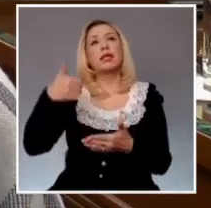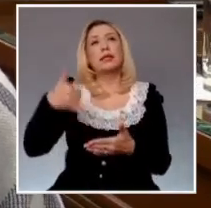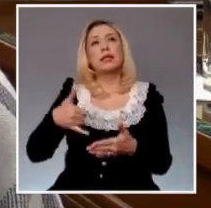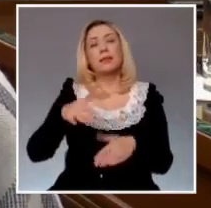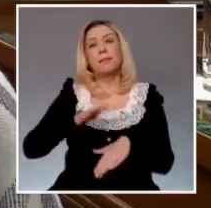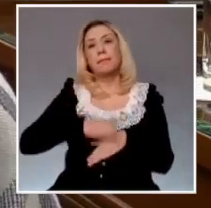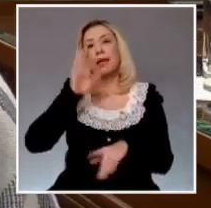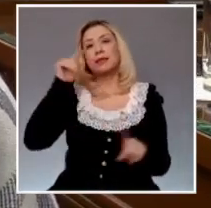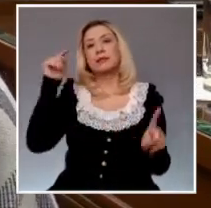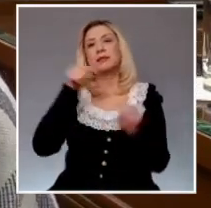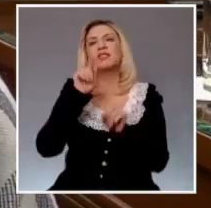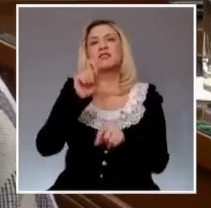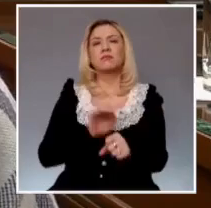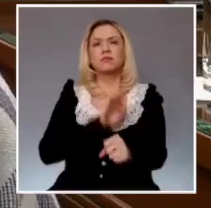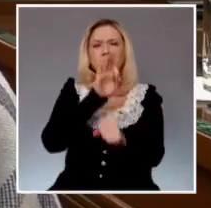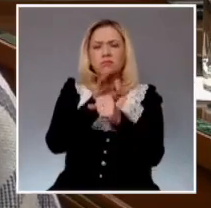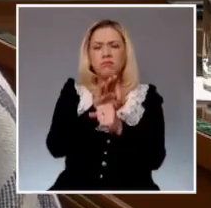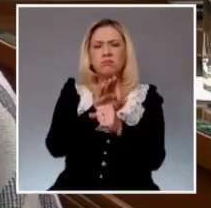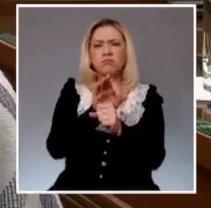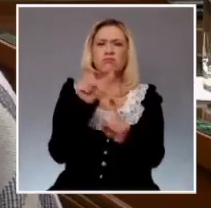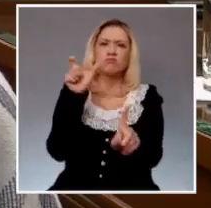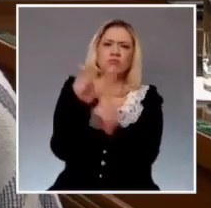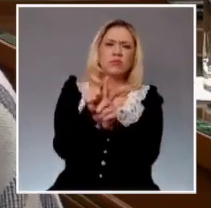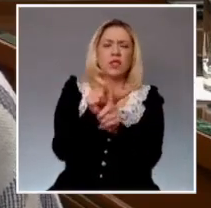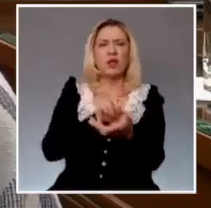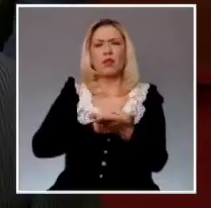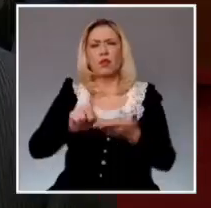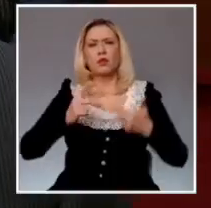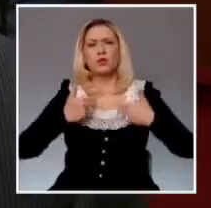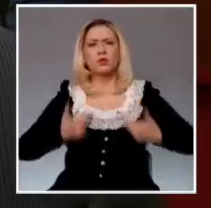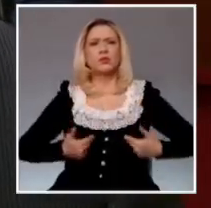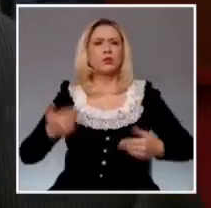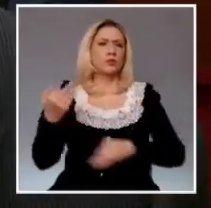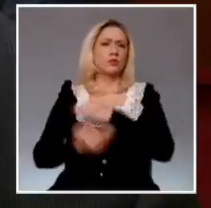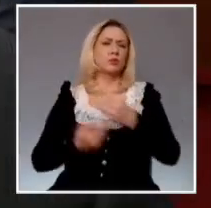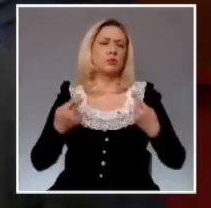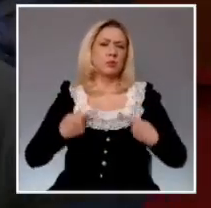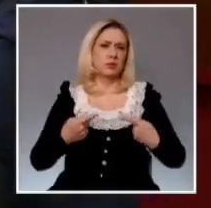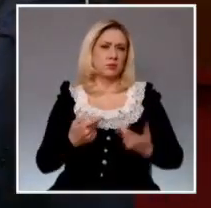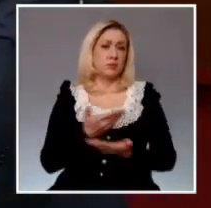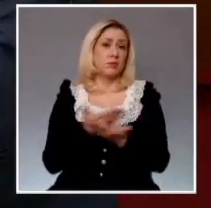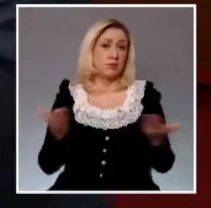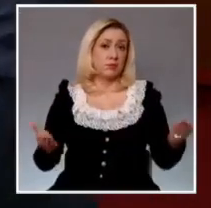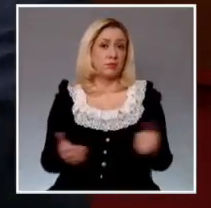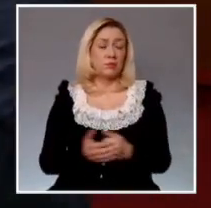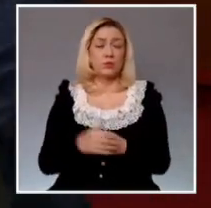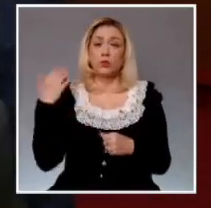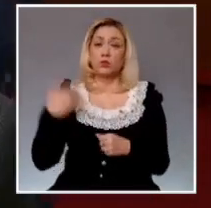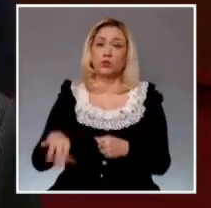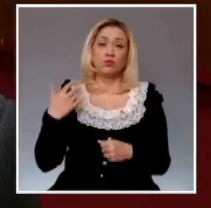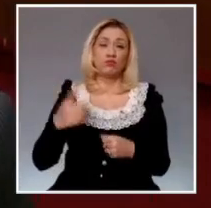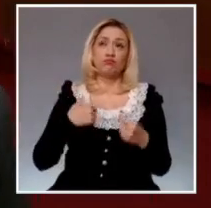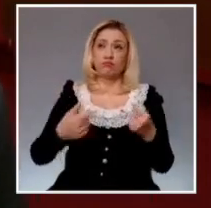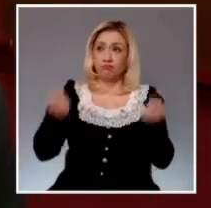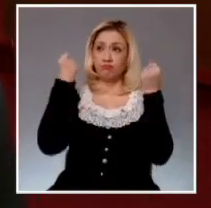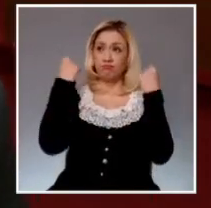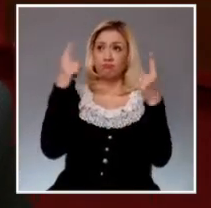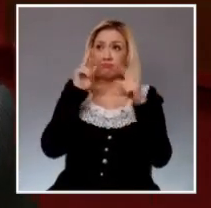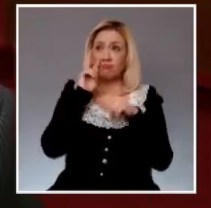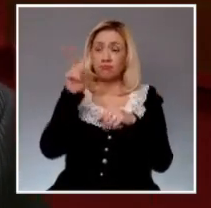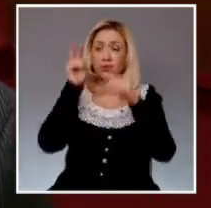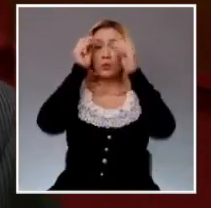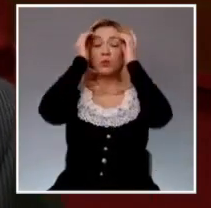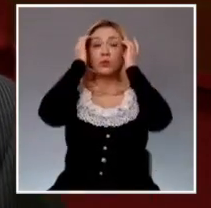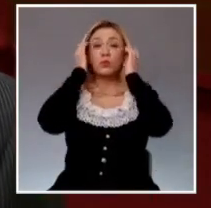defensa y la protección de los derechos humanos de todas las personas. Muy sobresaliente, creo que las cifras y los datos que